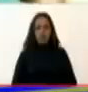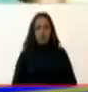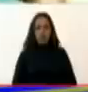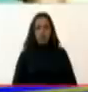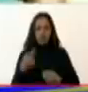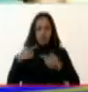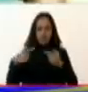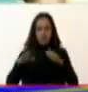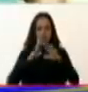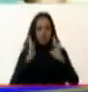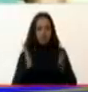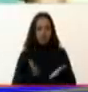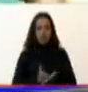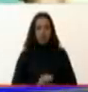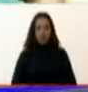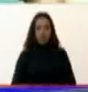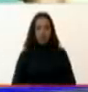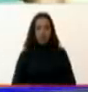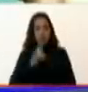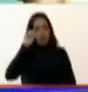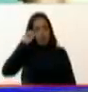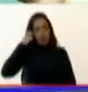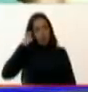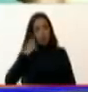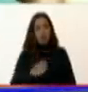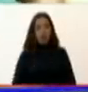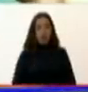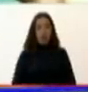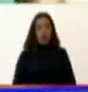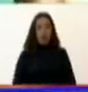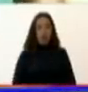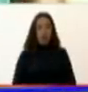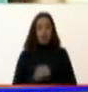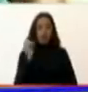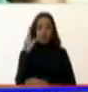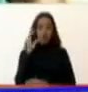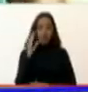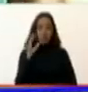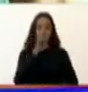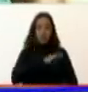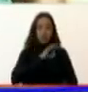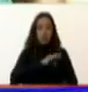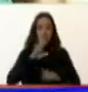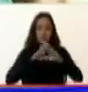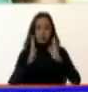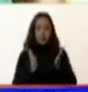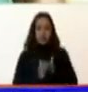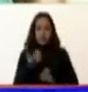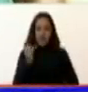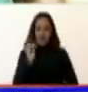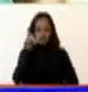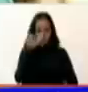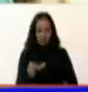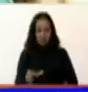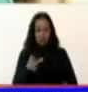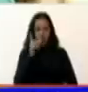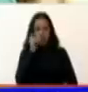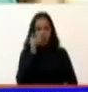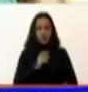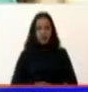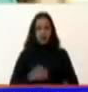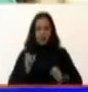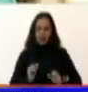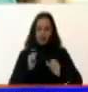altermundialistas, lo llamaban. ¿Se recuerdan del Foro Social Mundial? Bueno, aquí tenemos a uno de los hombres que contribuyó desde